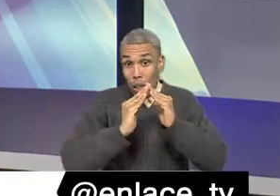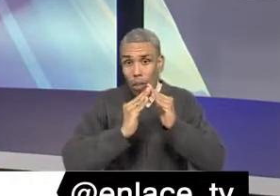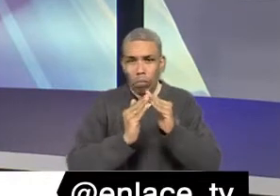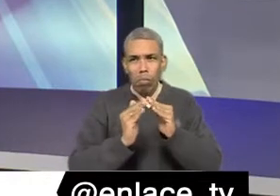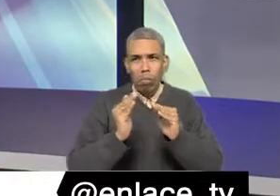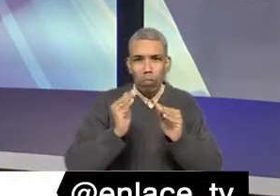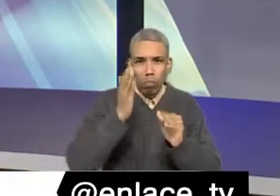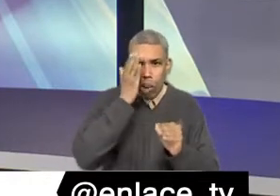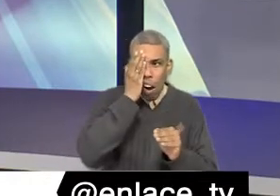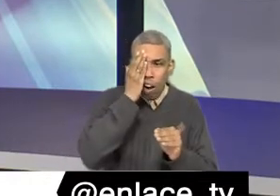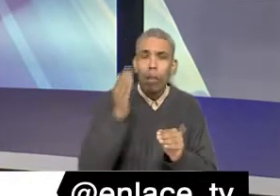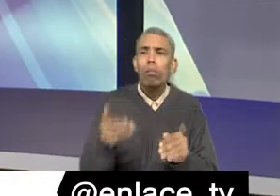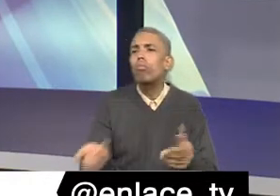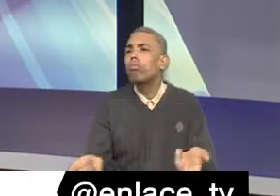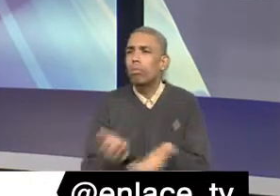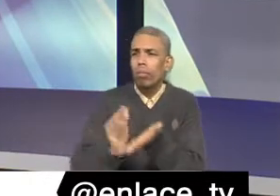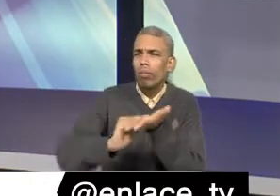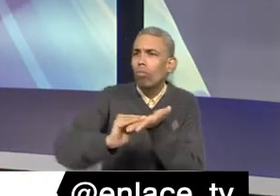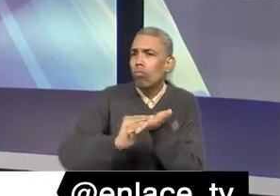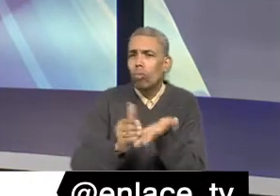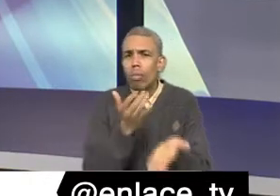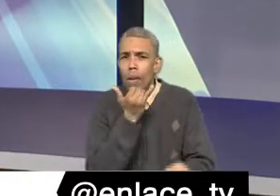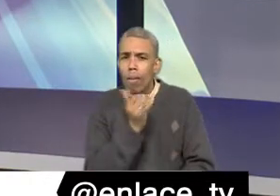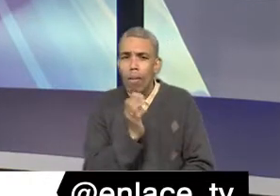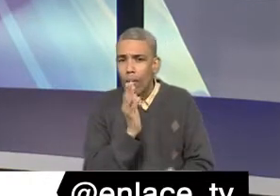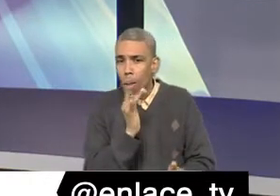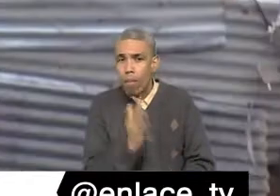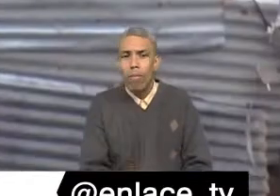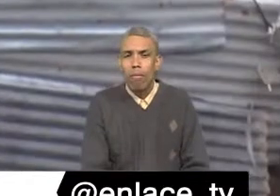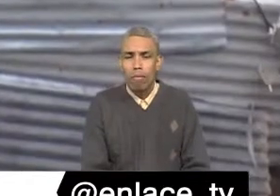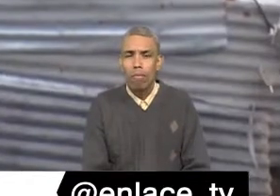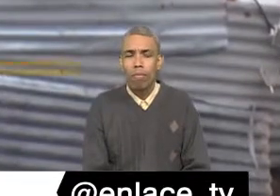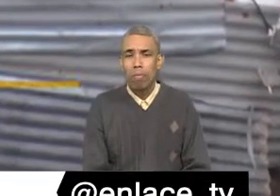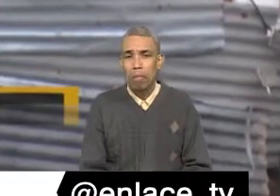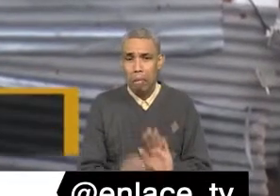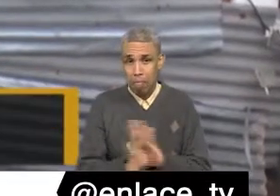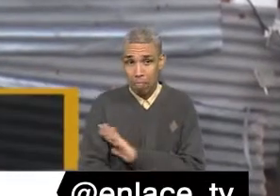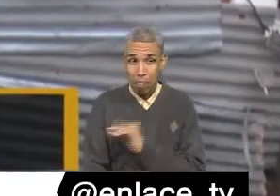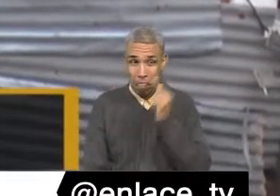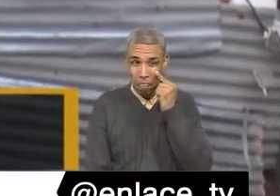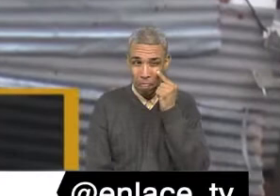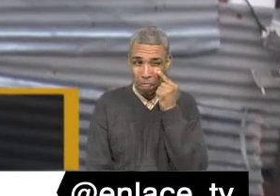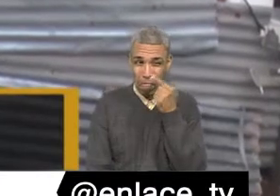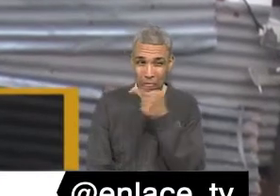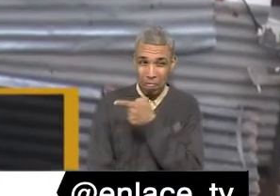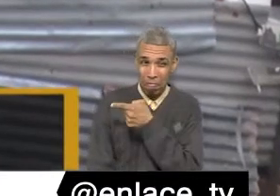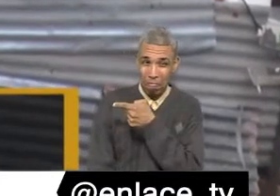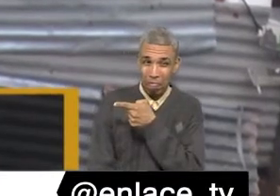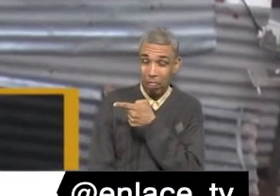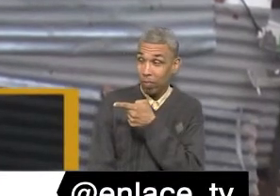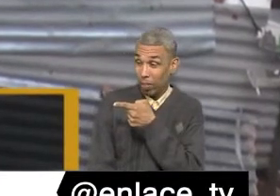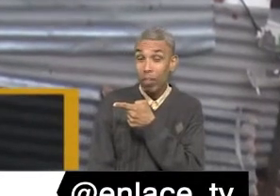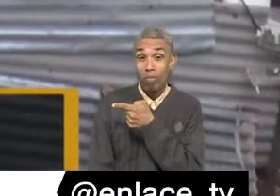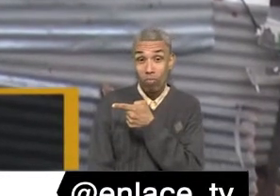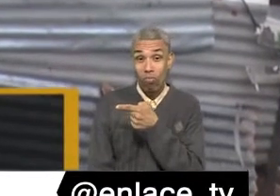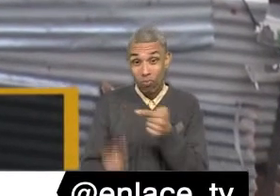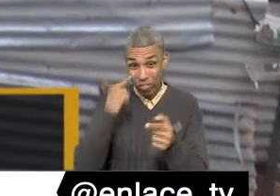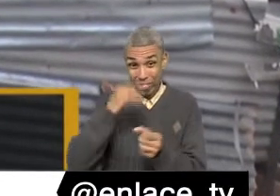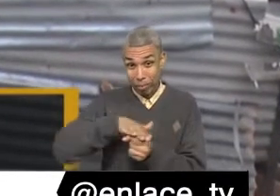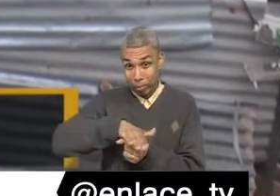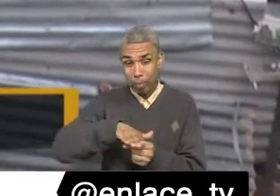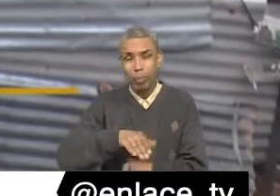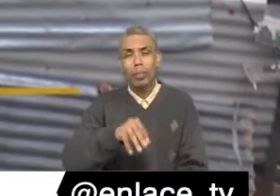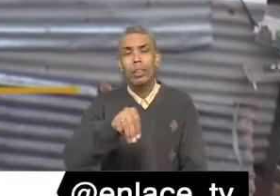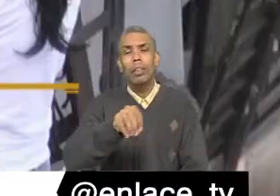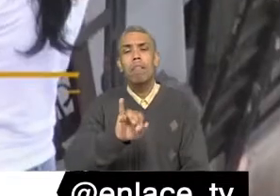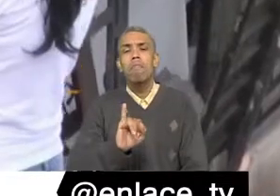inmueble por parte de los responsables de este hecho. Con estas láminas de zinc, esta familia ubicada en el barrio Minas del Paraíso